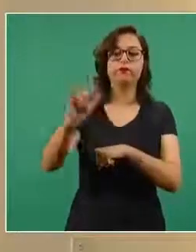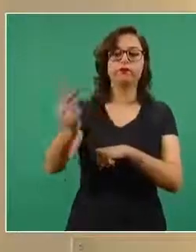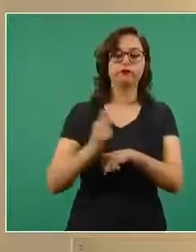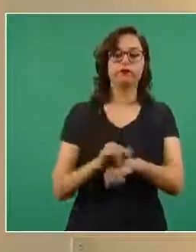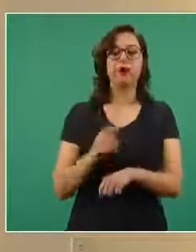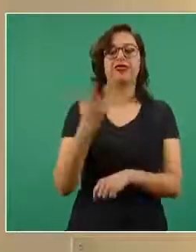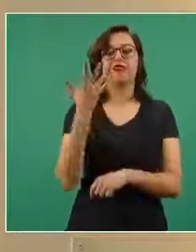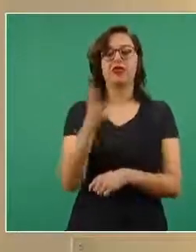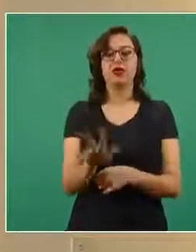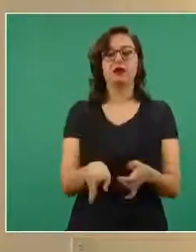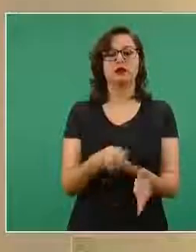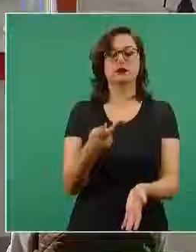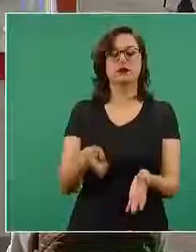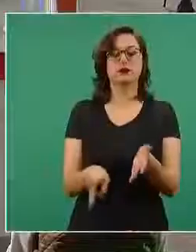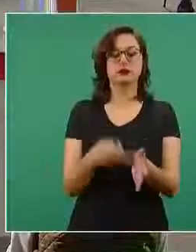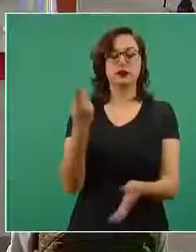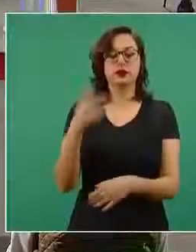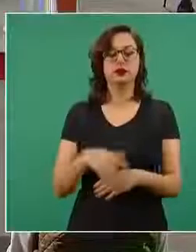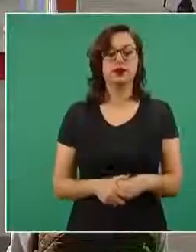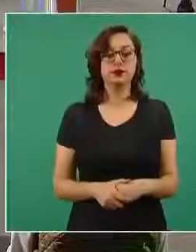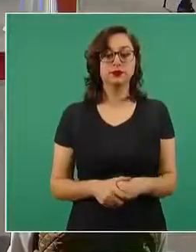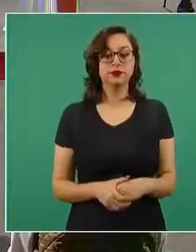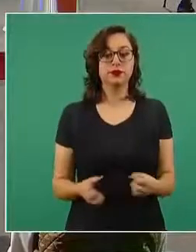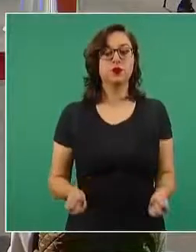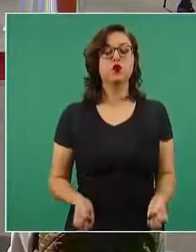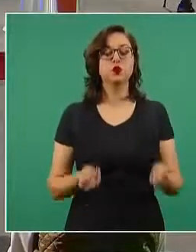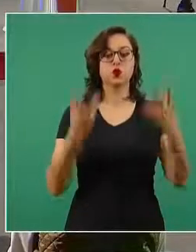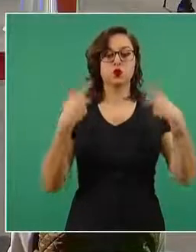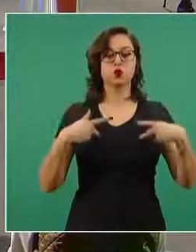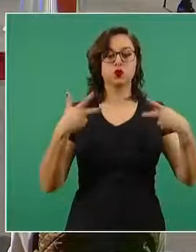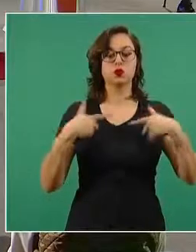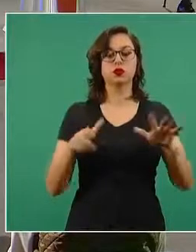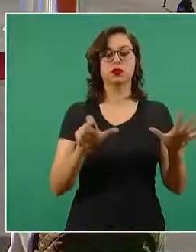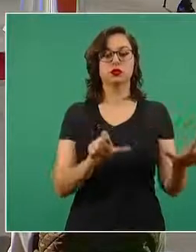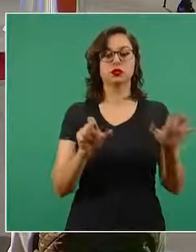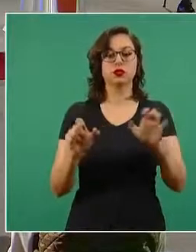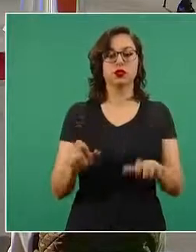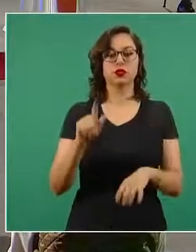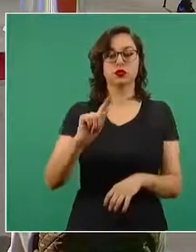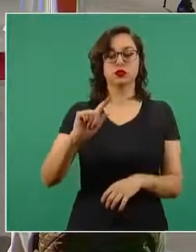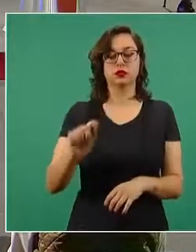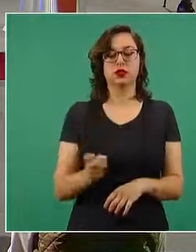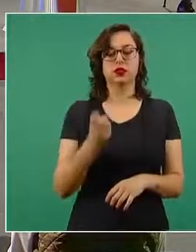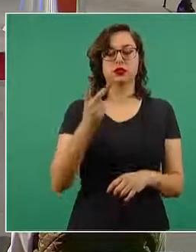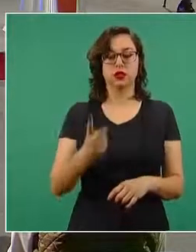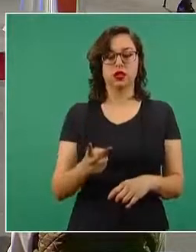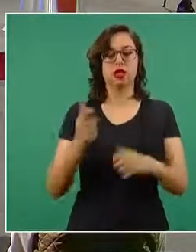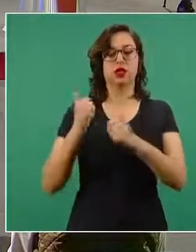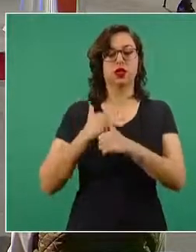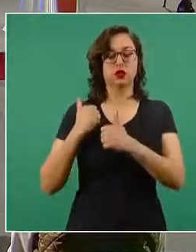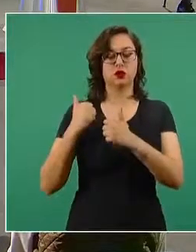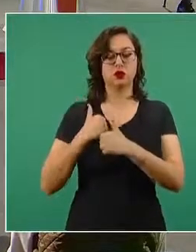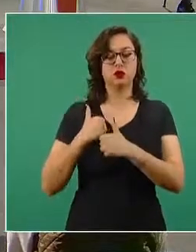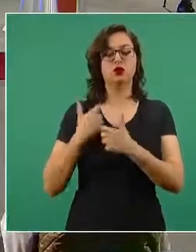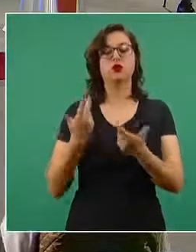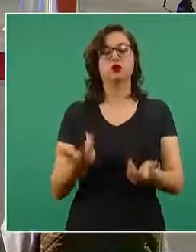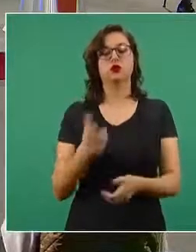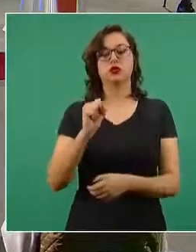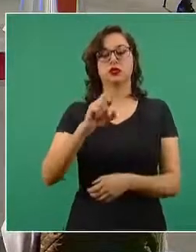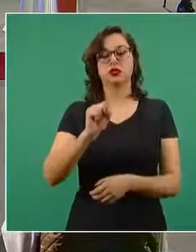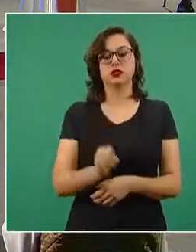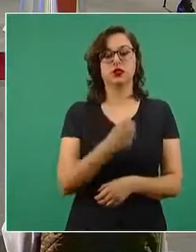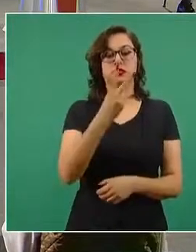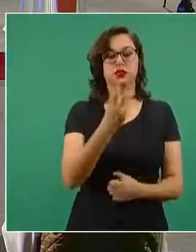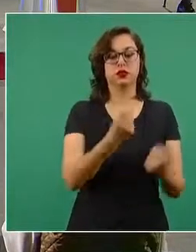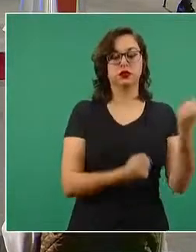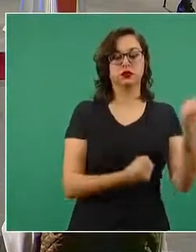personal empleado para esta actividad, 672 elementos, 66 vehículos y 3